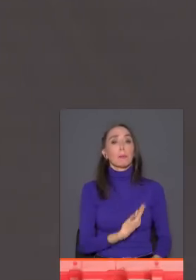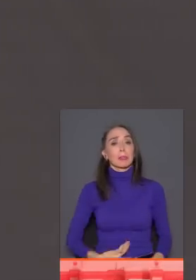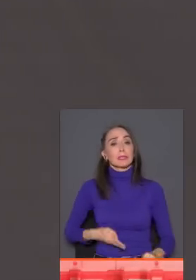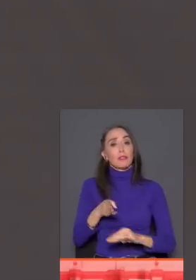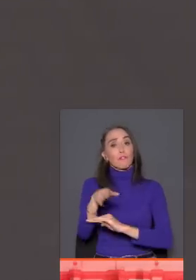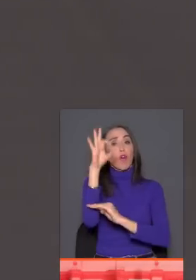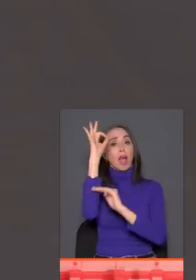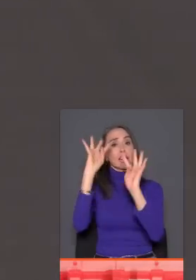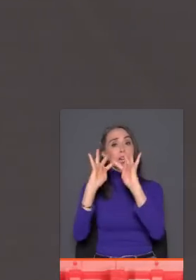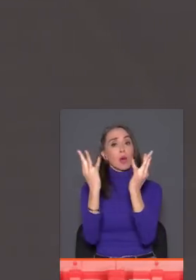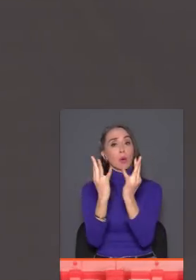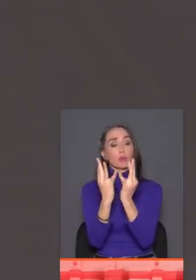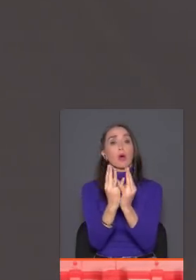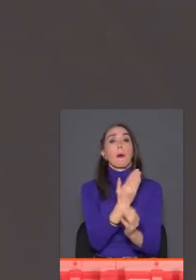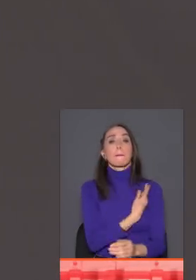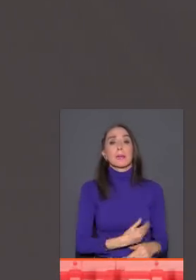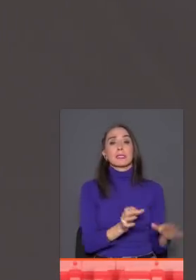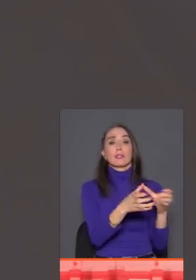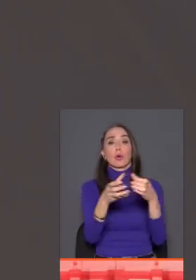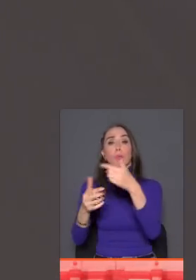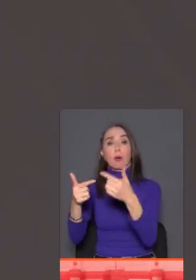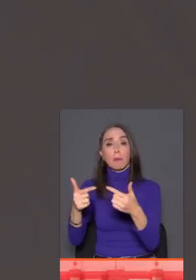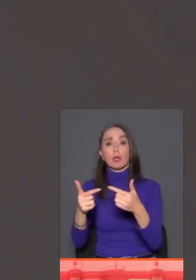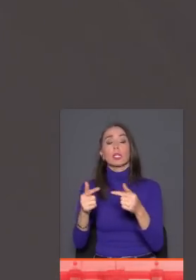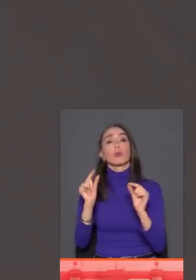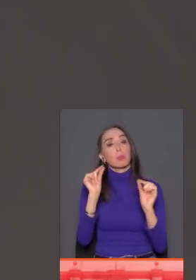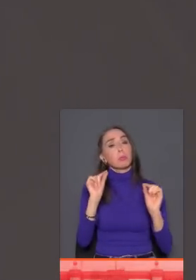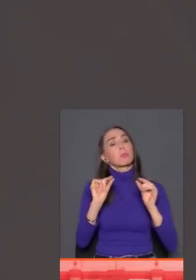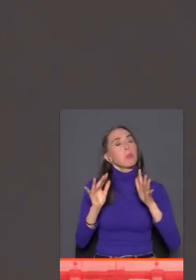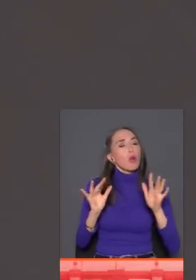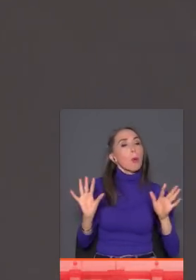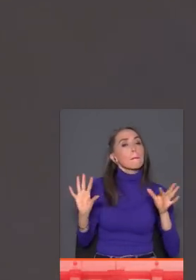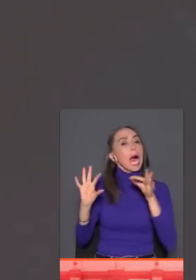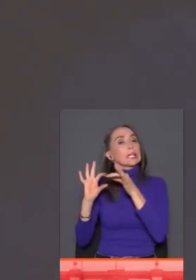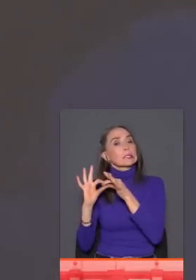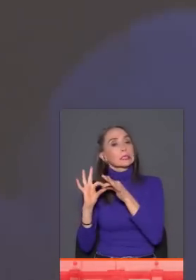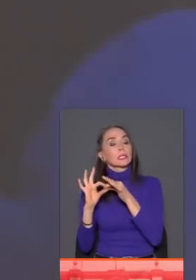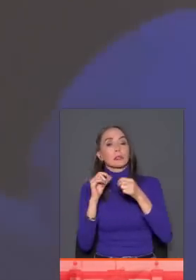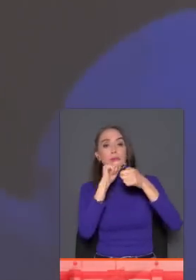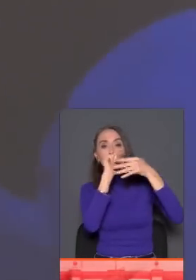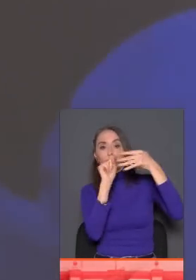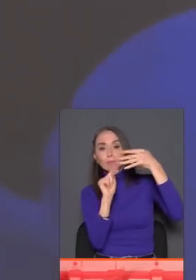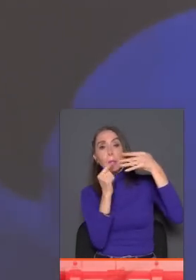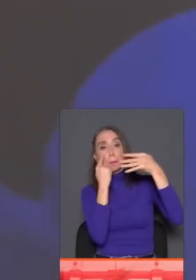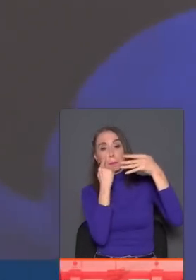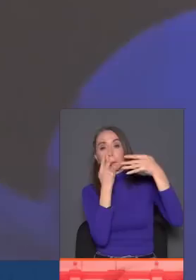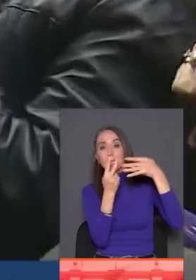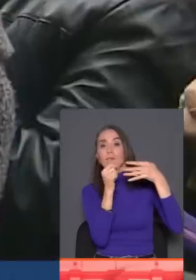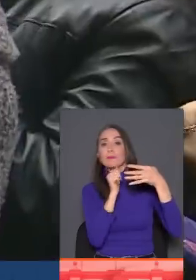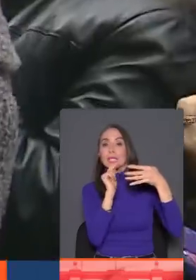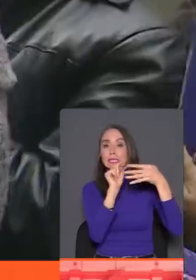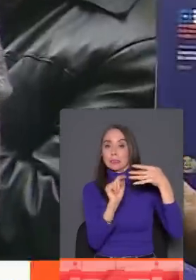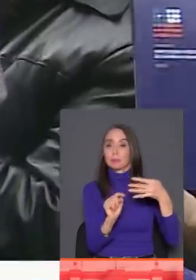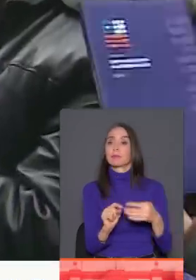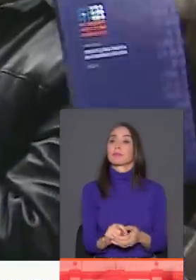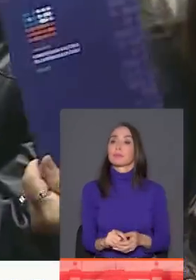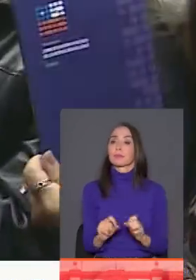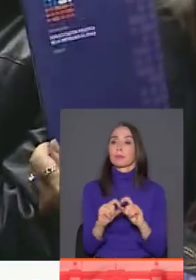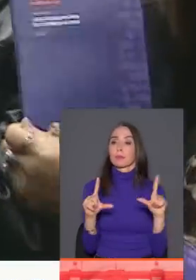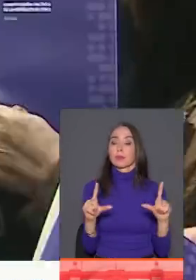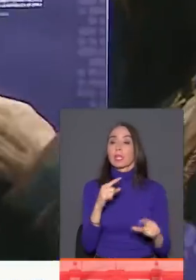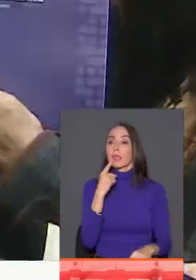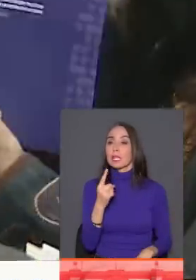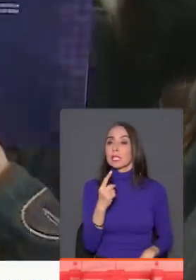alguna manera los dirigentes salieran un poco más alineados pero todavía hay varios y lo vemos en la siguiente nota tenemos que estar